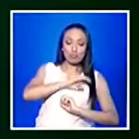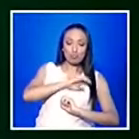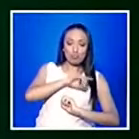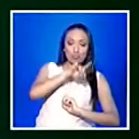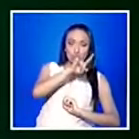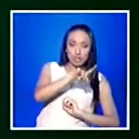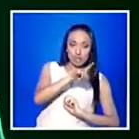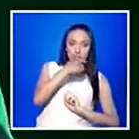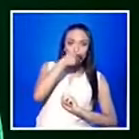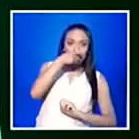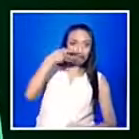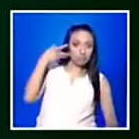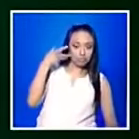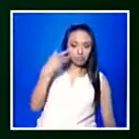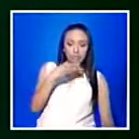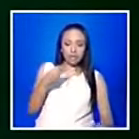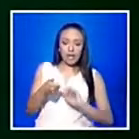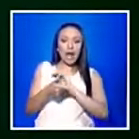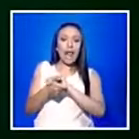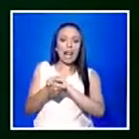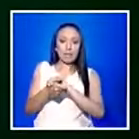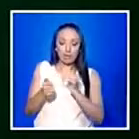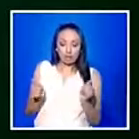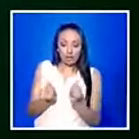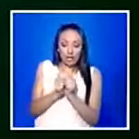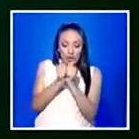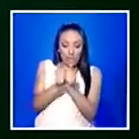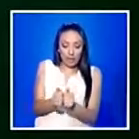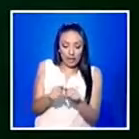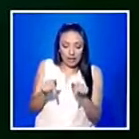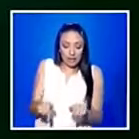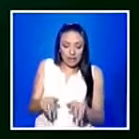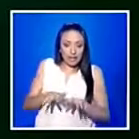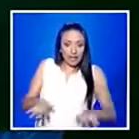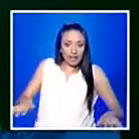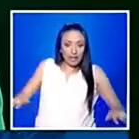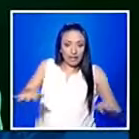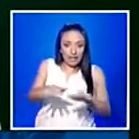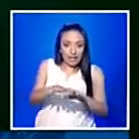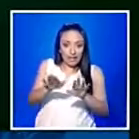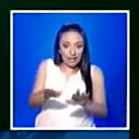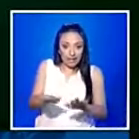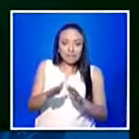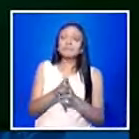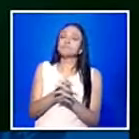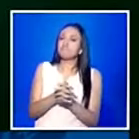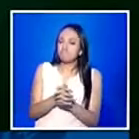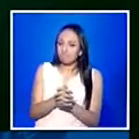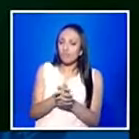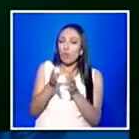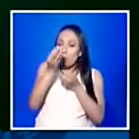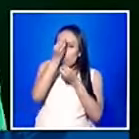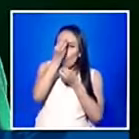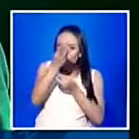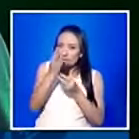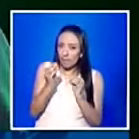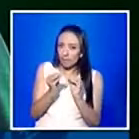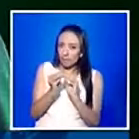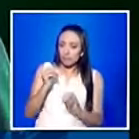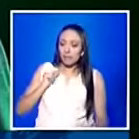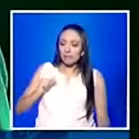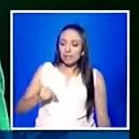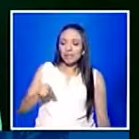de Galápagos, que hoy nos acompañan en uno de los estudios de Televistazo en la comunidad, precisamente para contarnos más detalles de esta